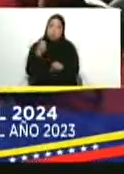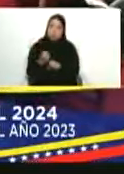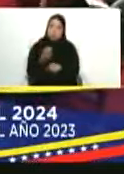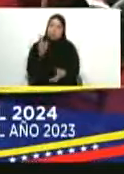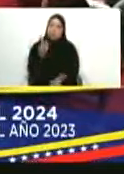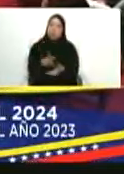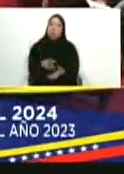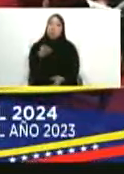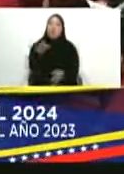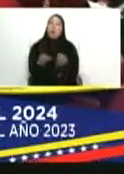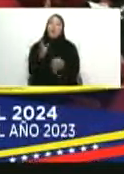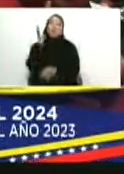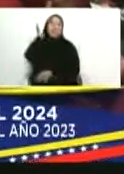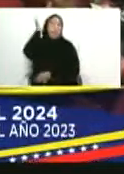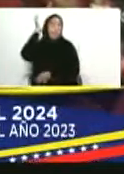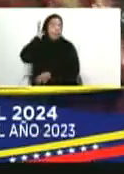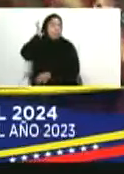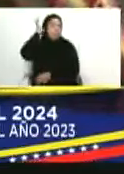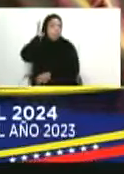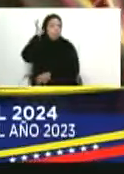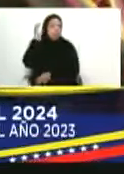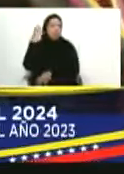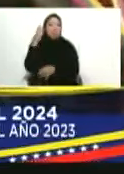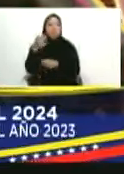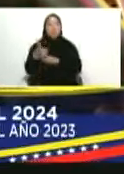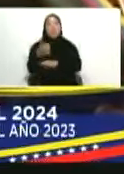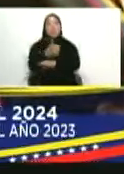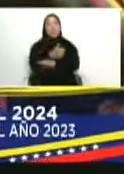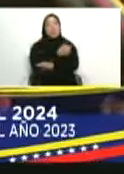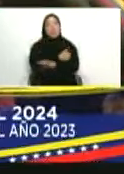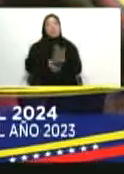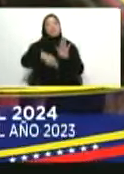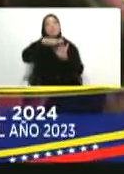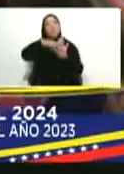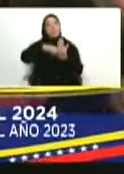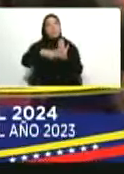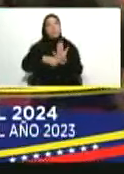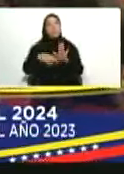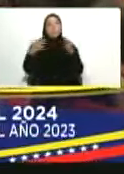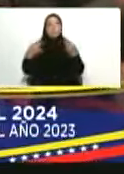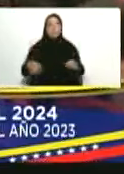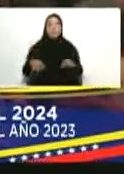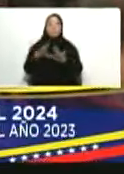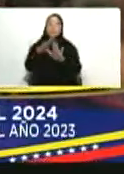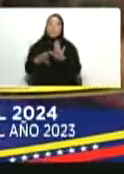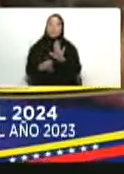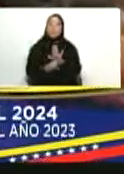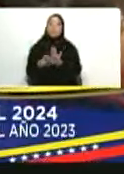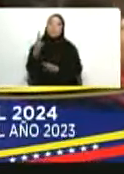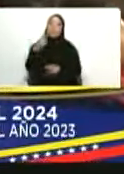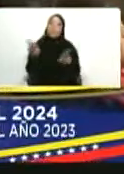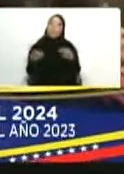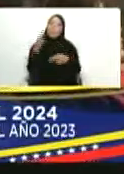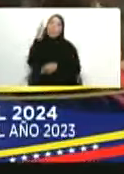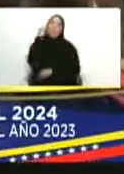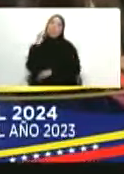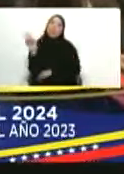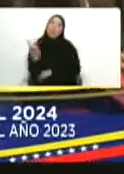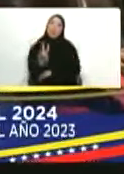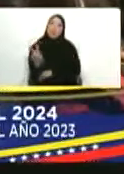base a su conciencia, a los principios de la humanidad y en la fortaleza de la Constitución de la República